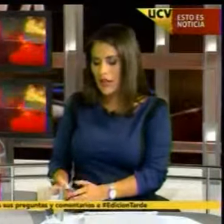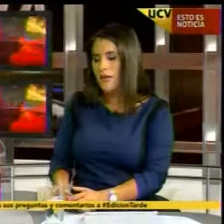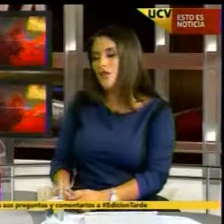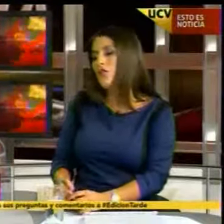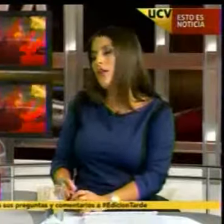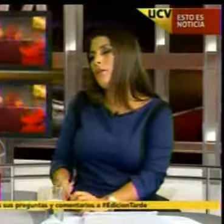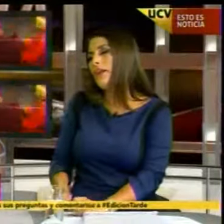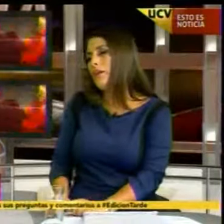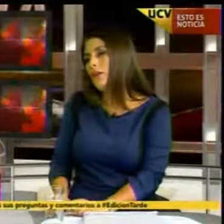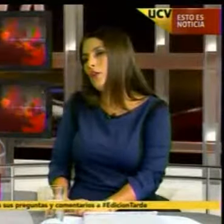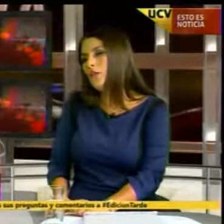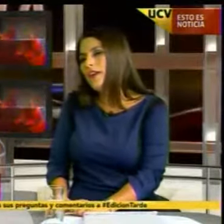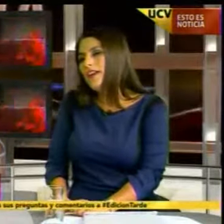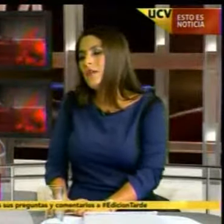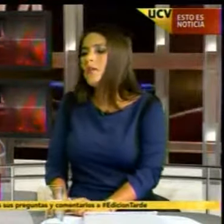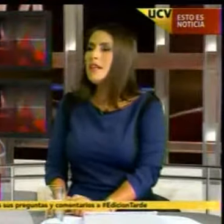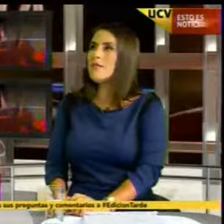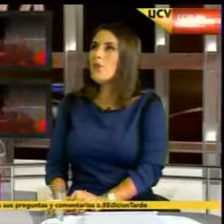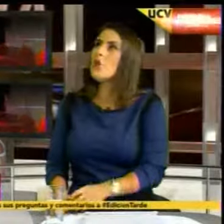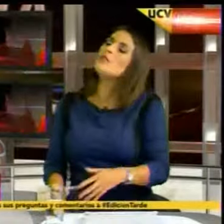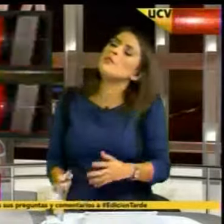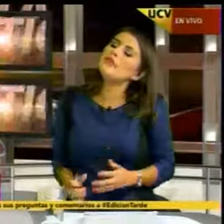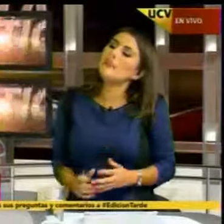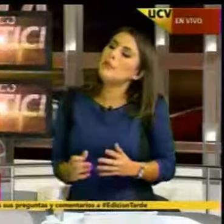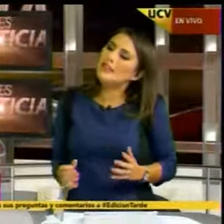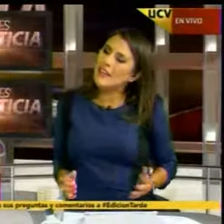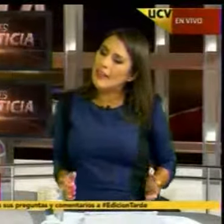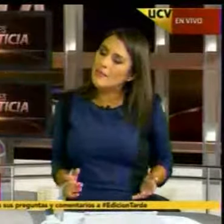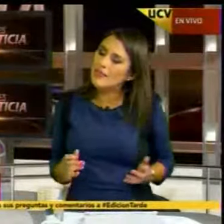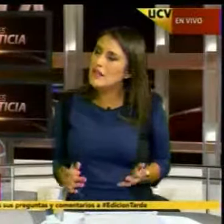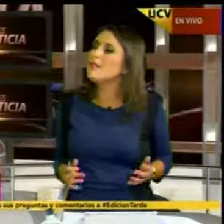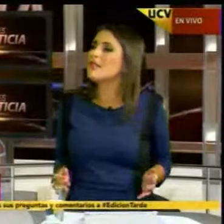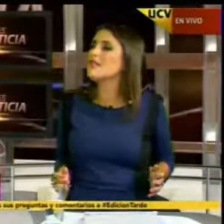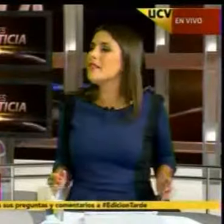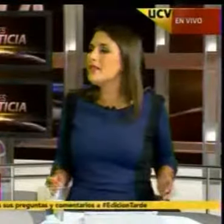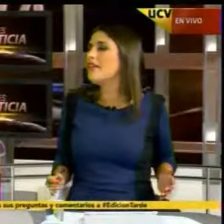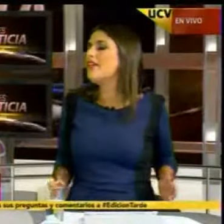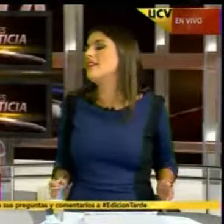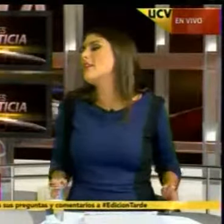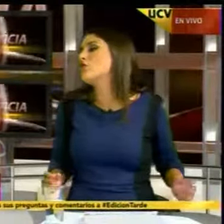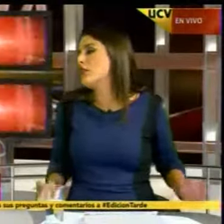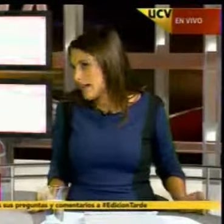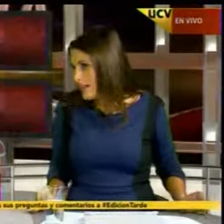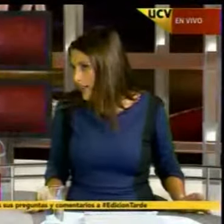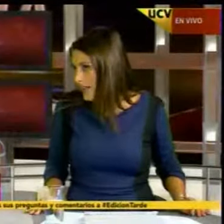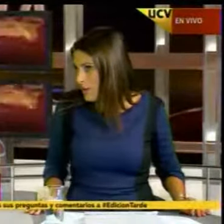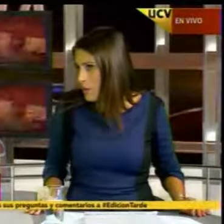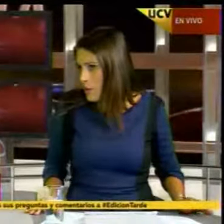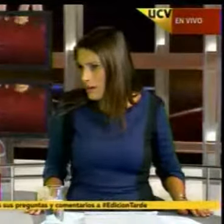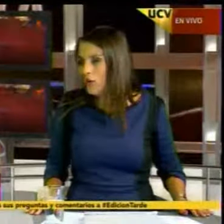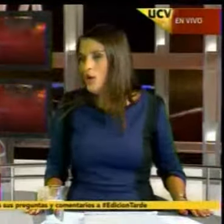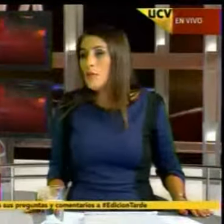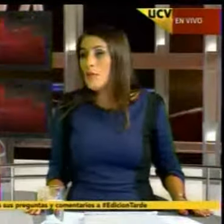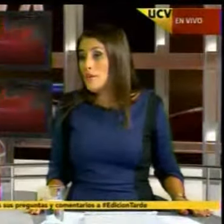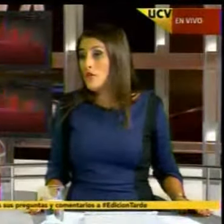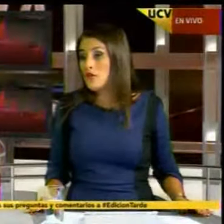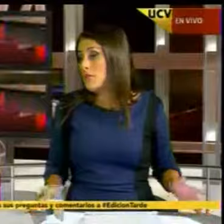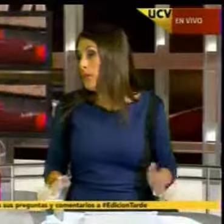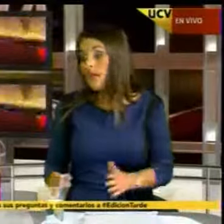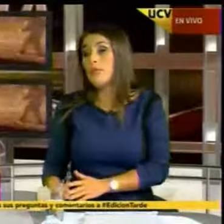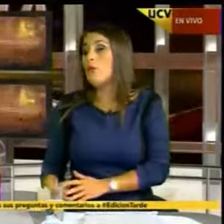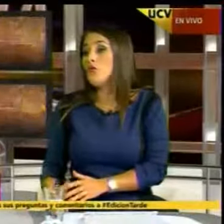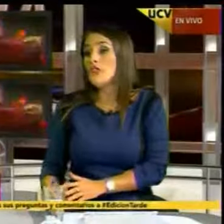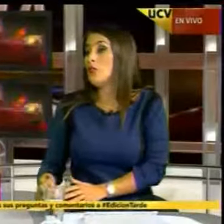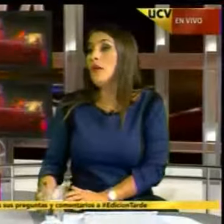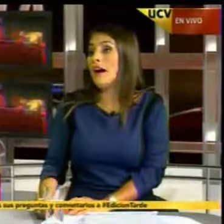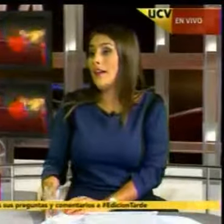o cómo se puede interpretar la masiva presencia de líderes internacionales en este cambio de mando? Vimos, por ejemplo, a Ollanta Humala, que claramente